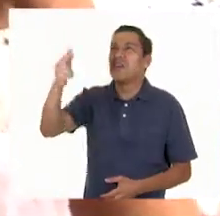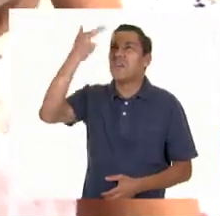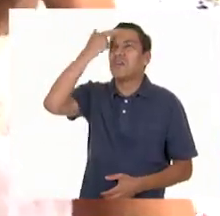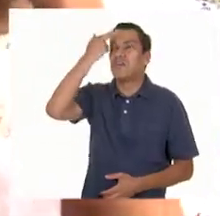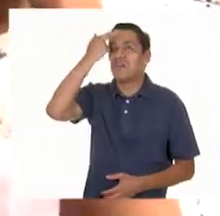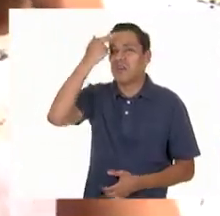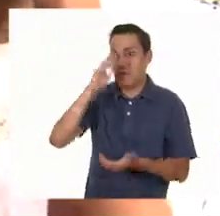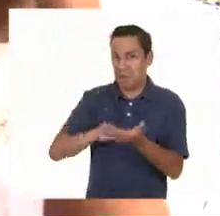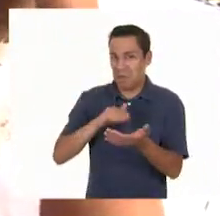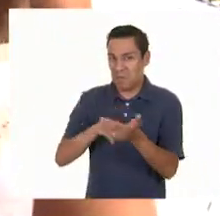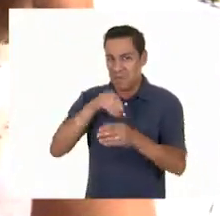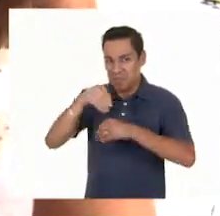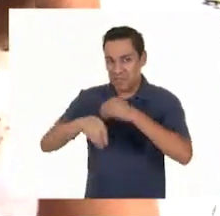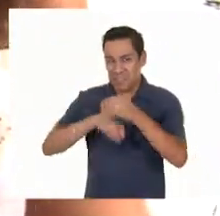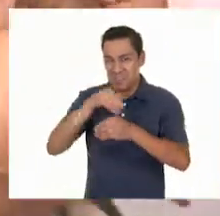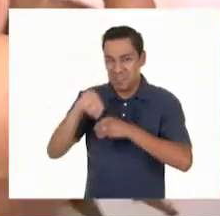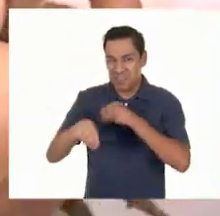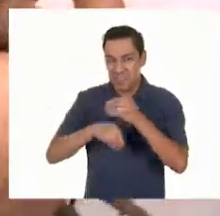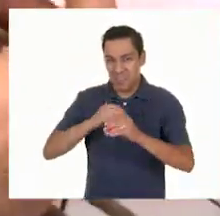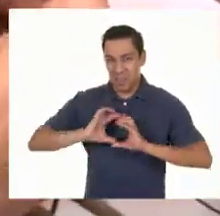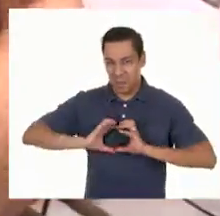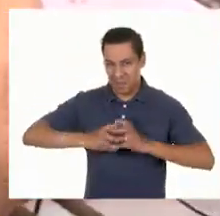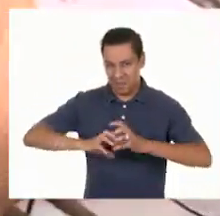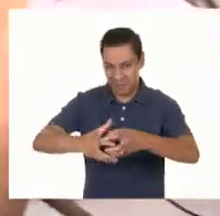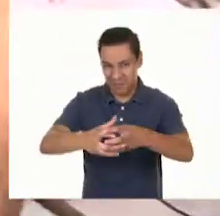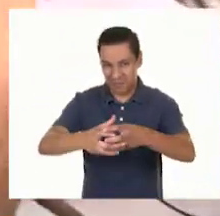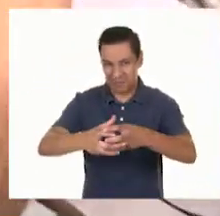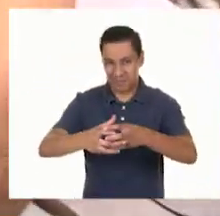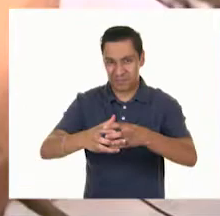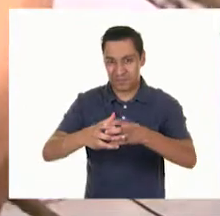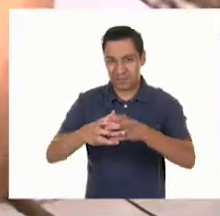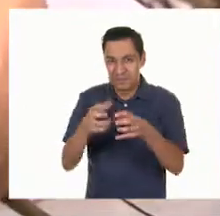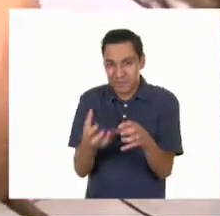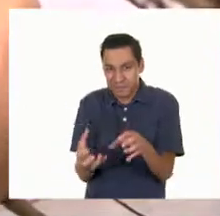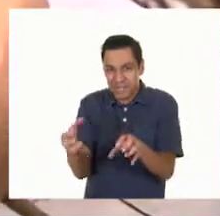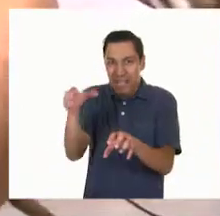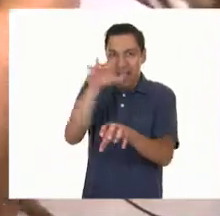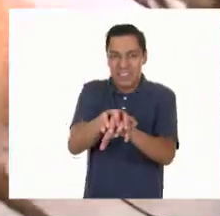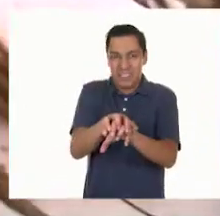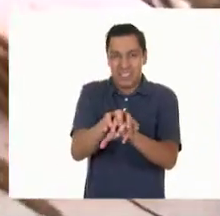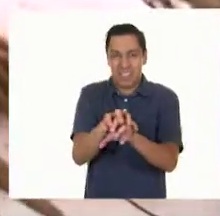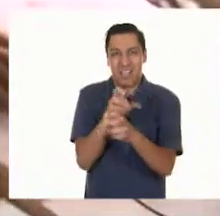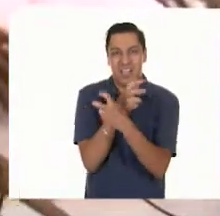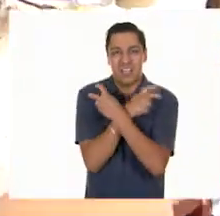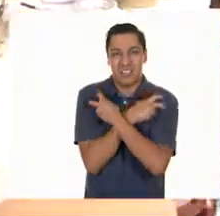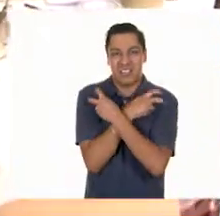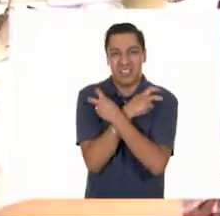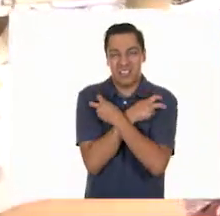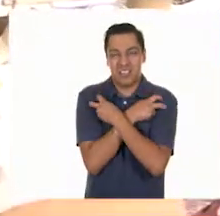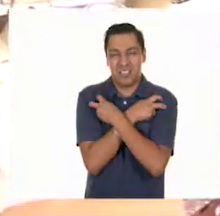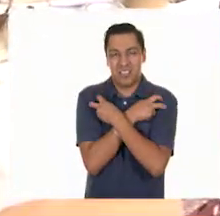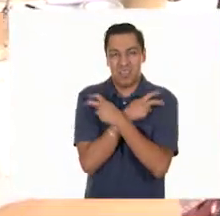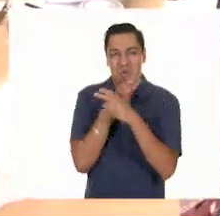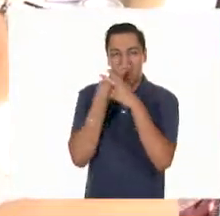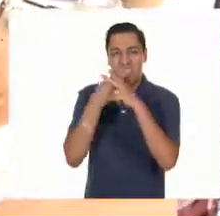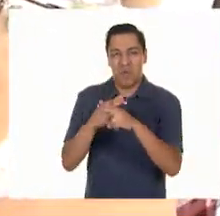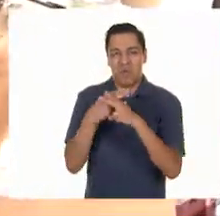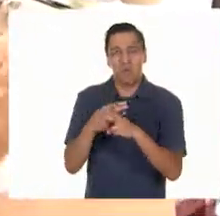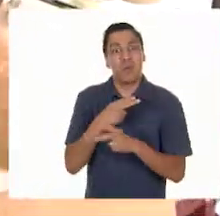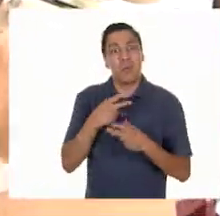como armadillo y arriba en el monte una calavera y les gustó